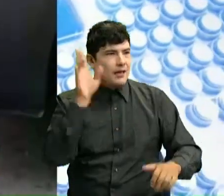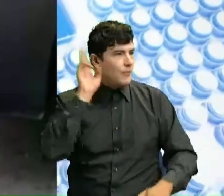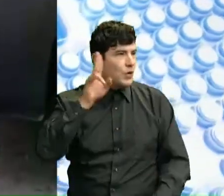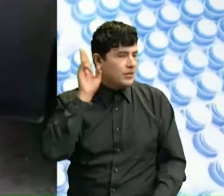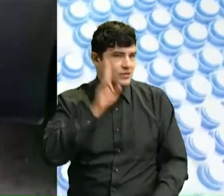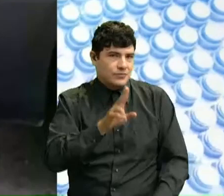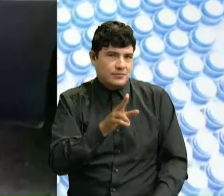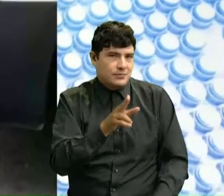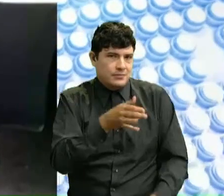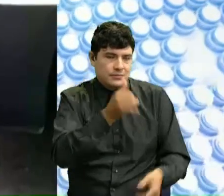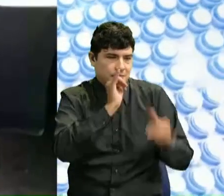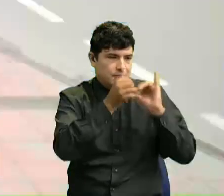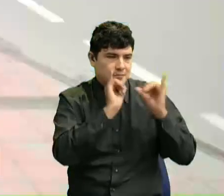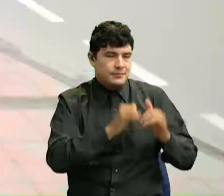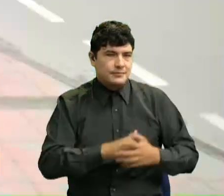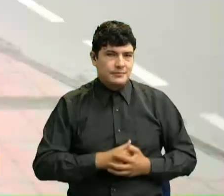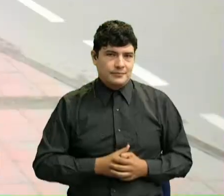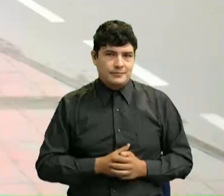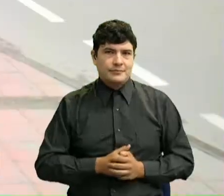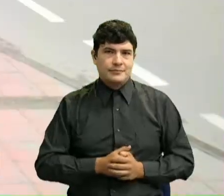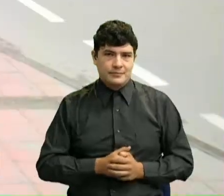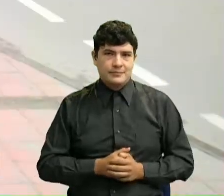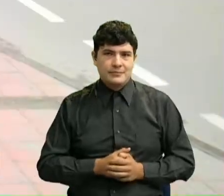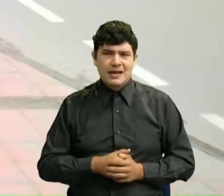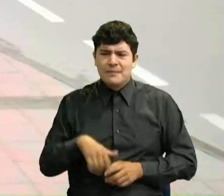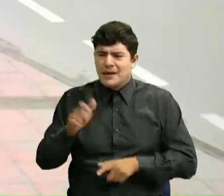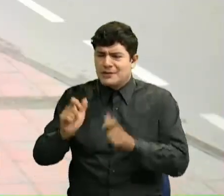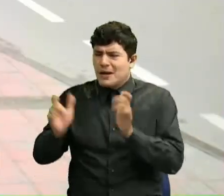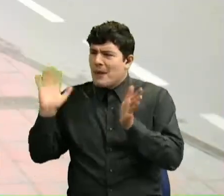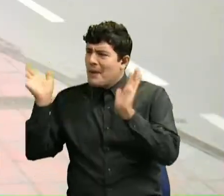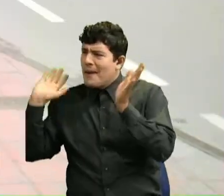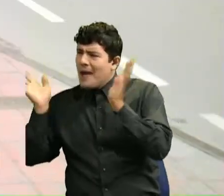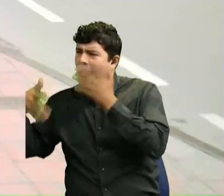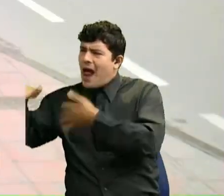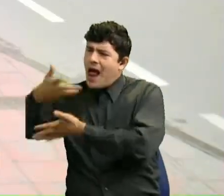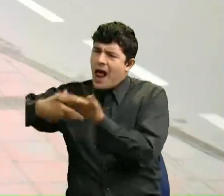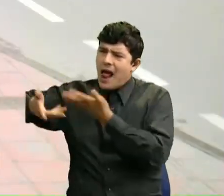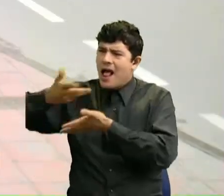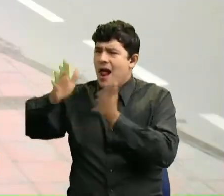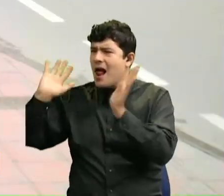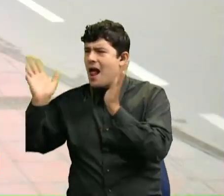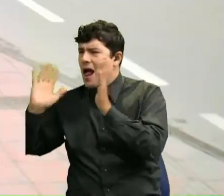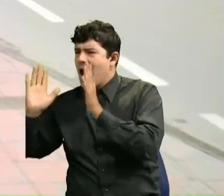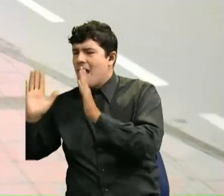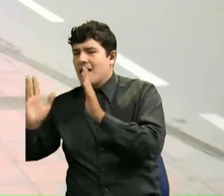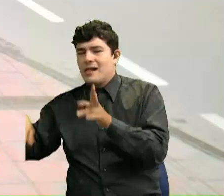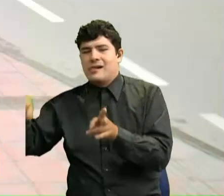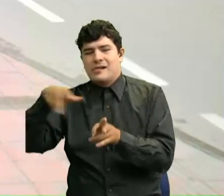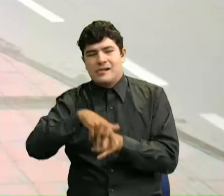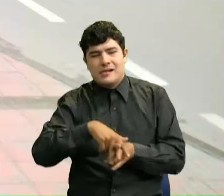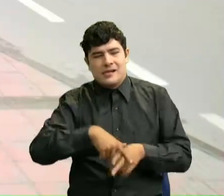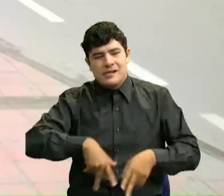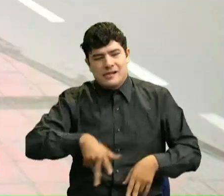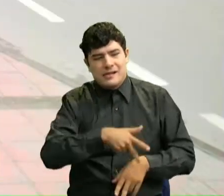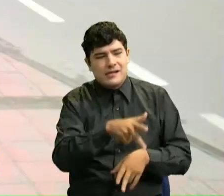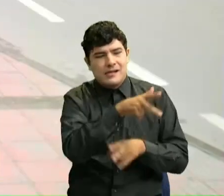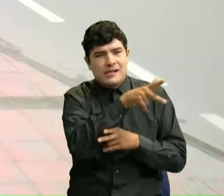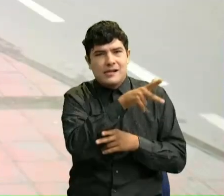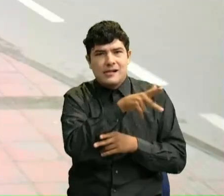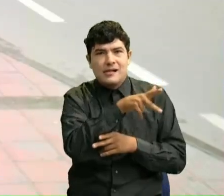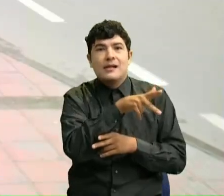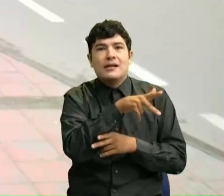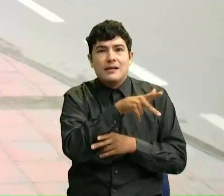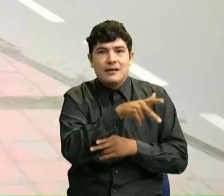aledaños, hacemos el departimiento, el divertimento en los diferentes sitios, ingerimos licor y al otro día creemos que estamos en